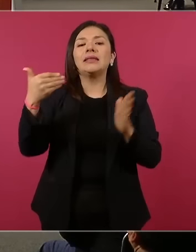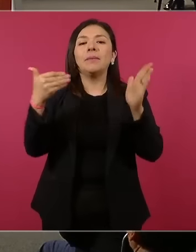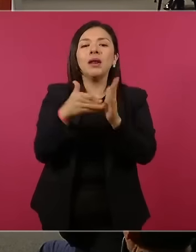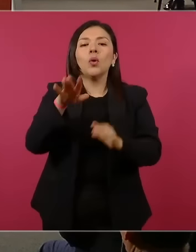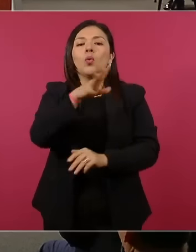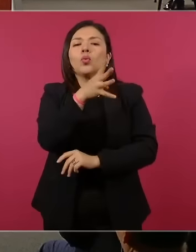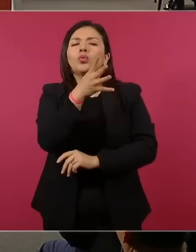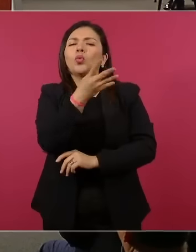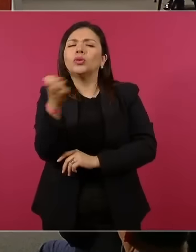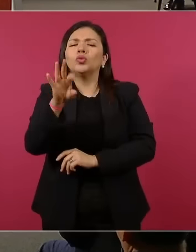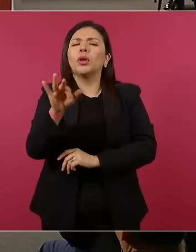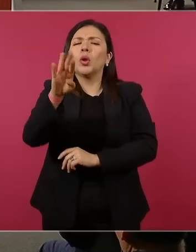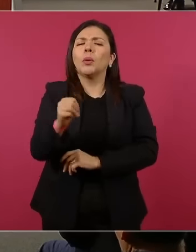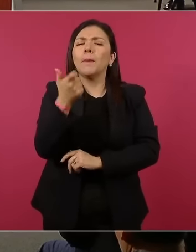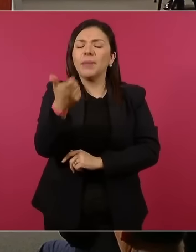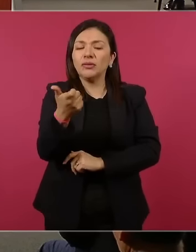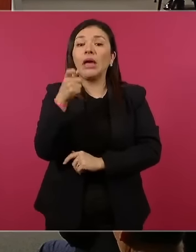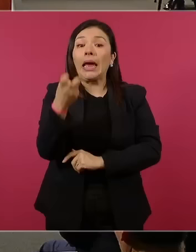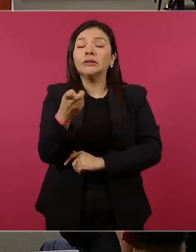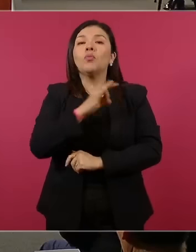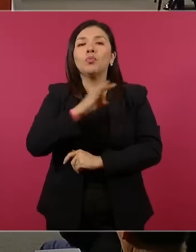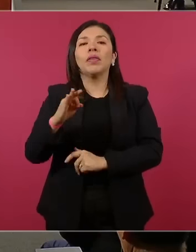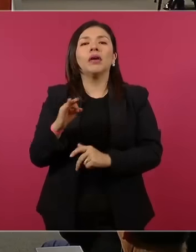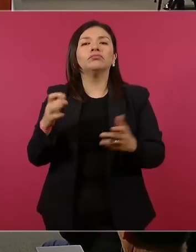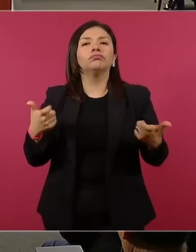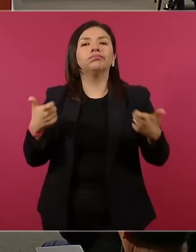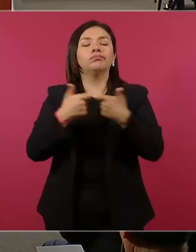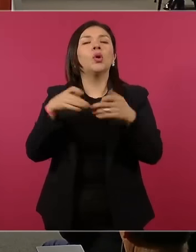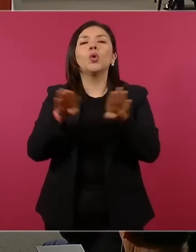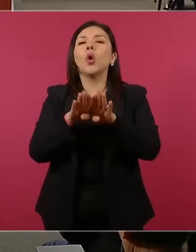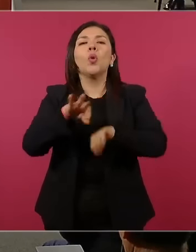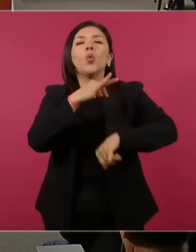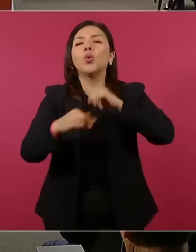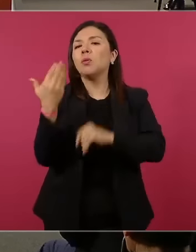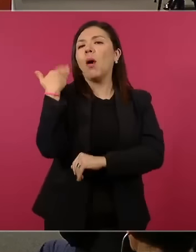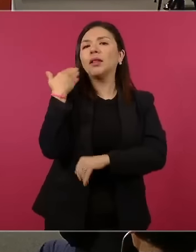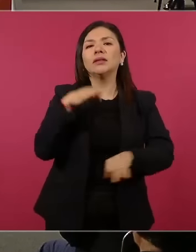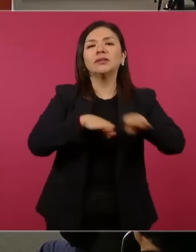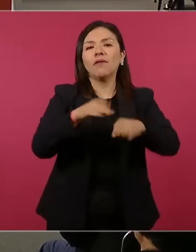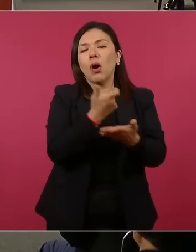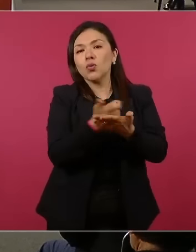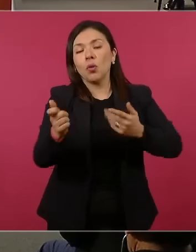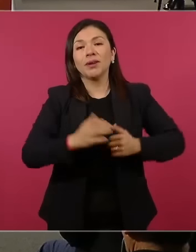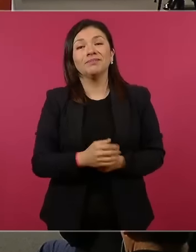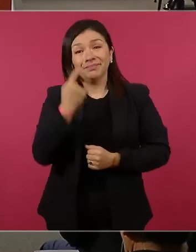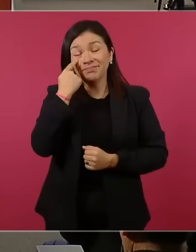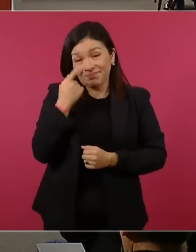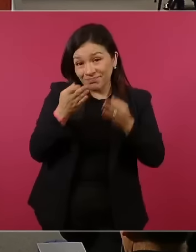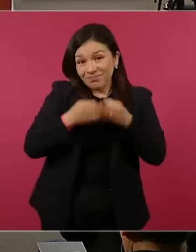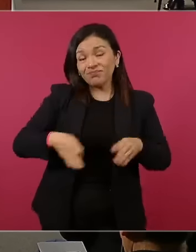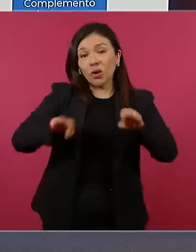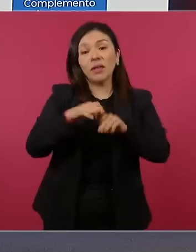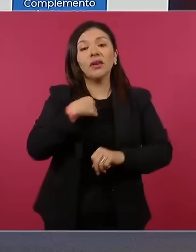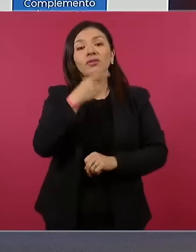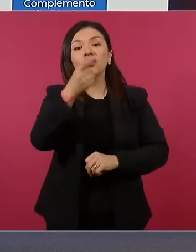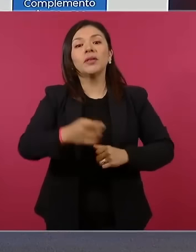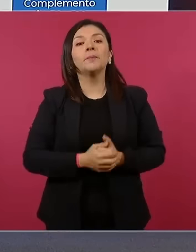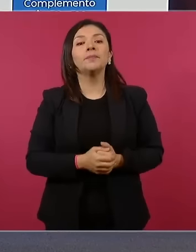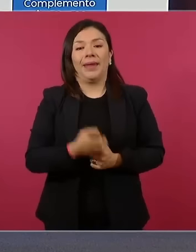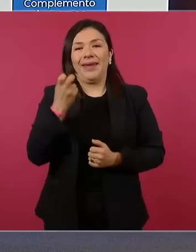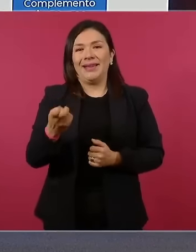7,449 pesos, con lo que alcanzaría una pensión equivalente a su último salario. Algo importante de señalar en